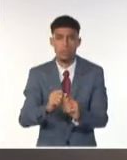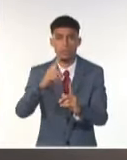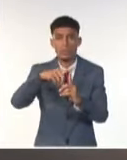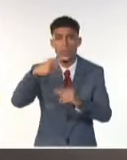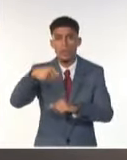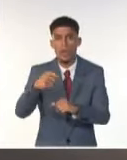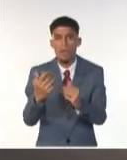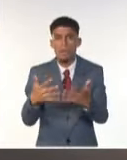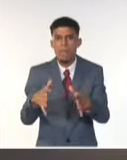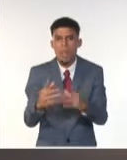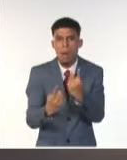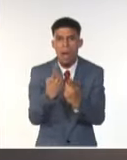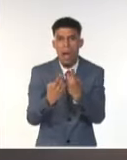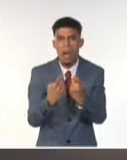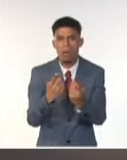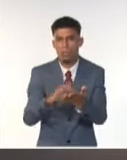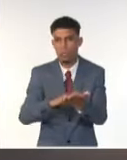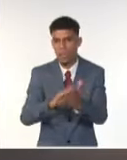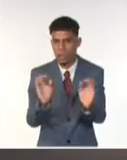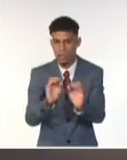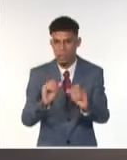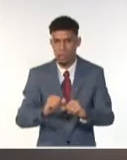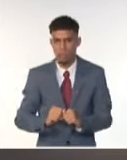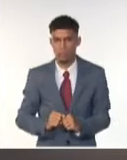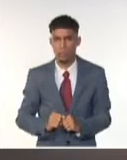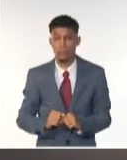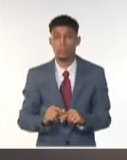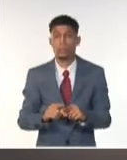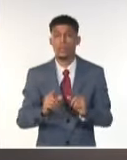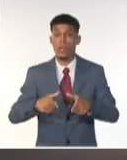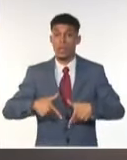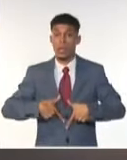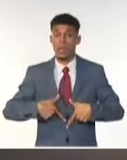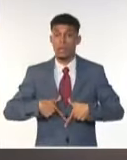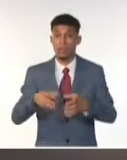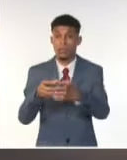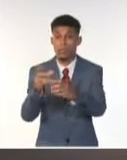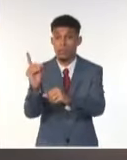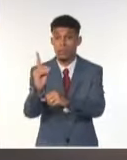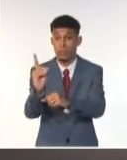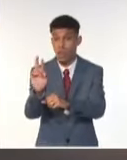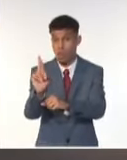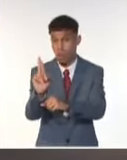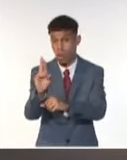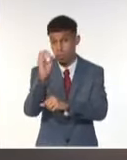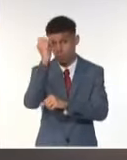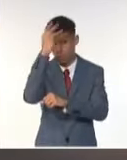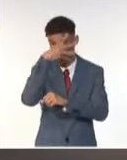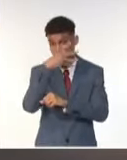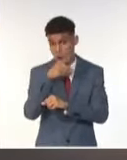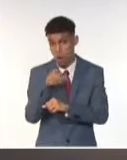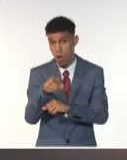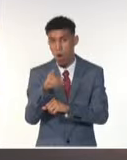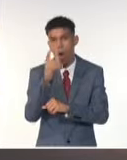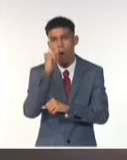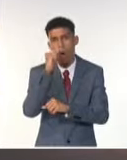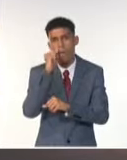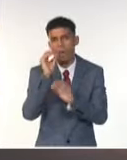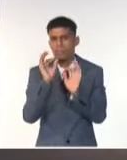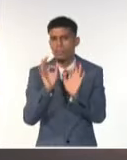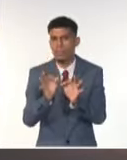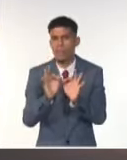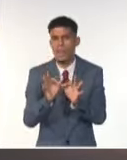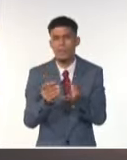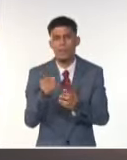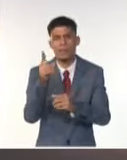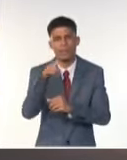asustan. Tampoco nos sorprenda, porque el virtual candidato republicano Donald Trump es un delincuente. Y esto no